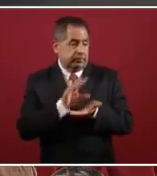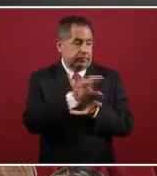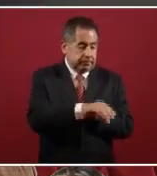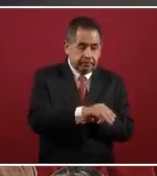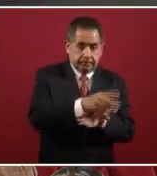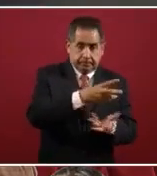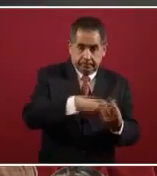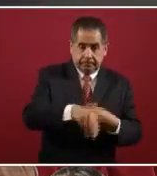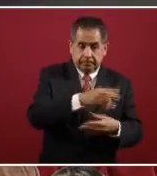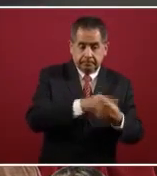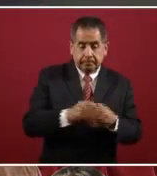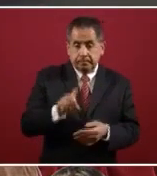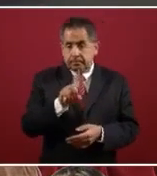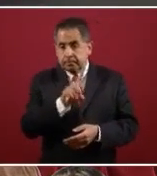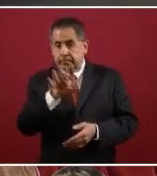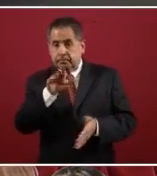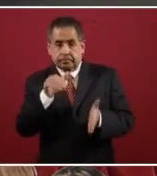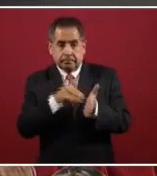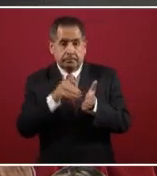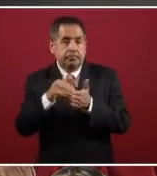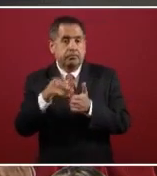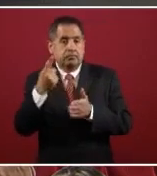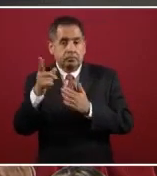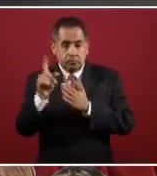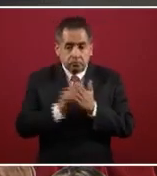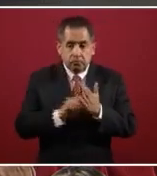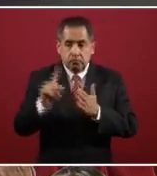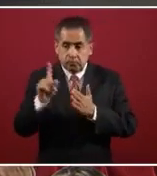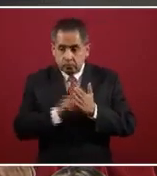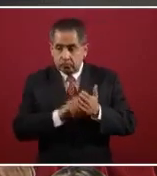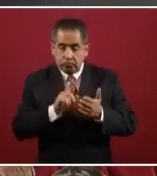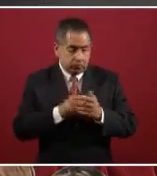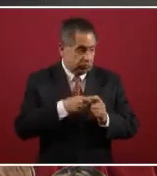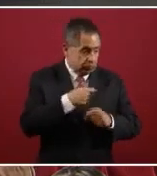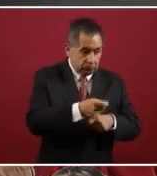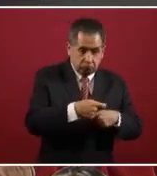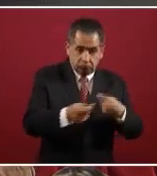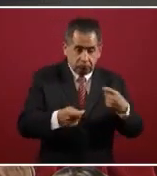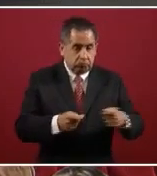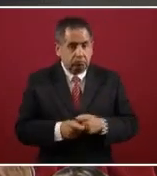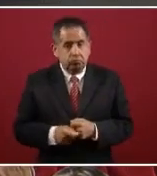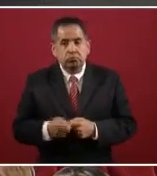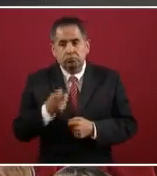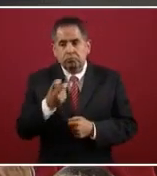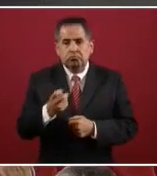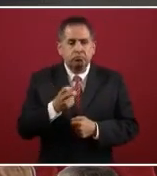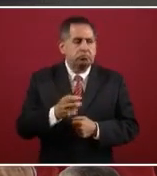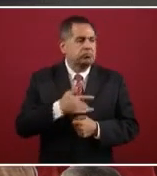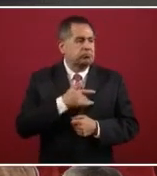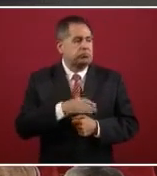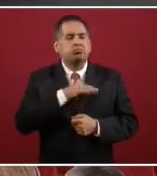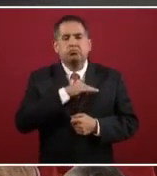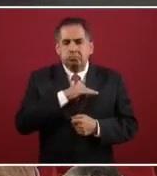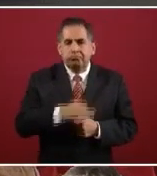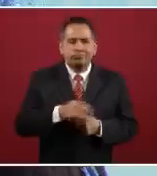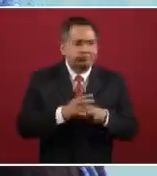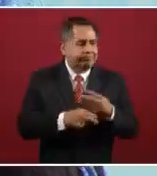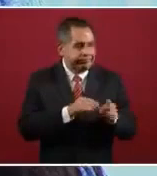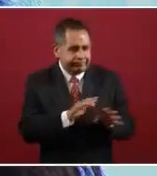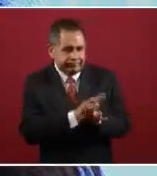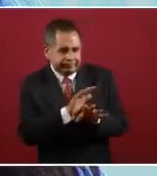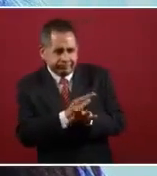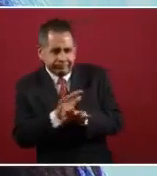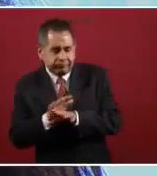social de 100 millones de pesos mensual. Y con eso ya podemos ver algunos cambios en